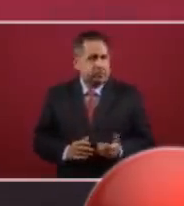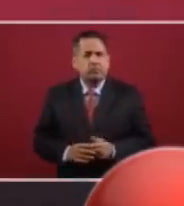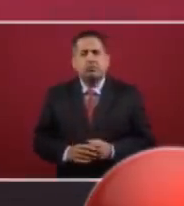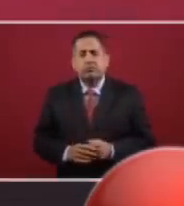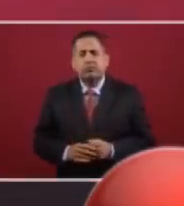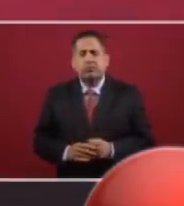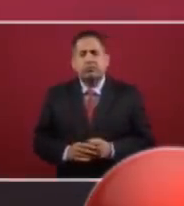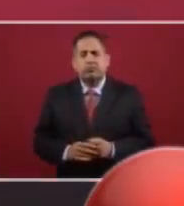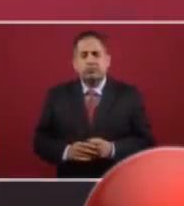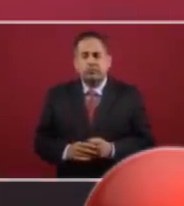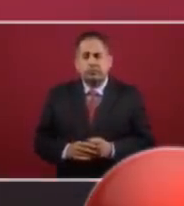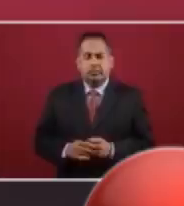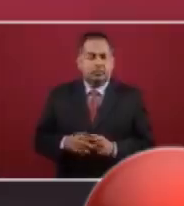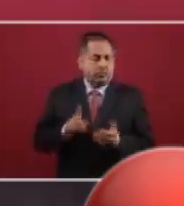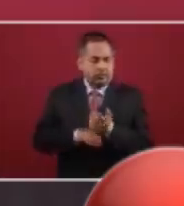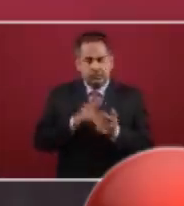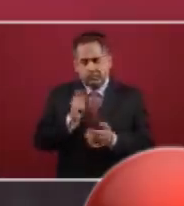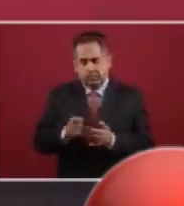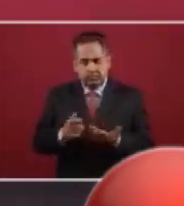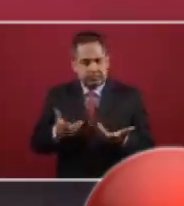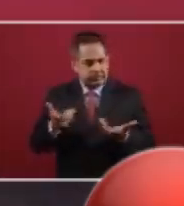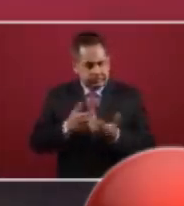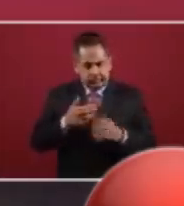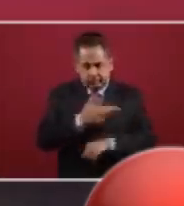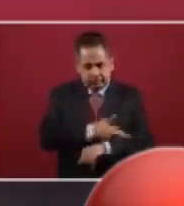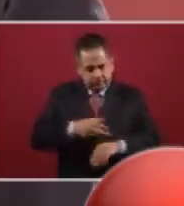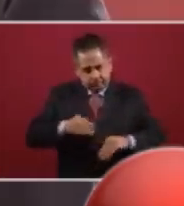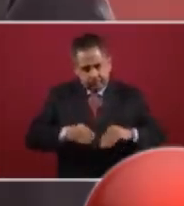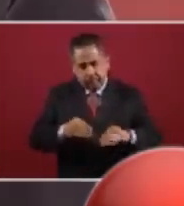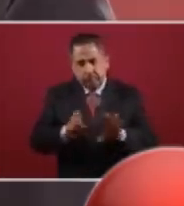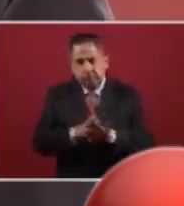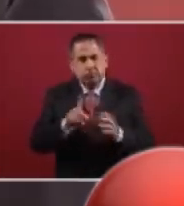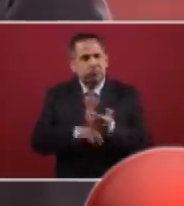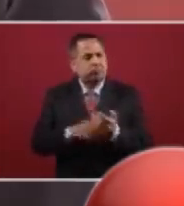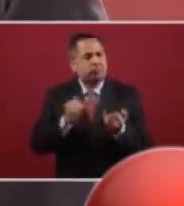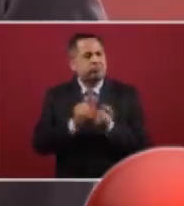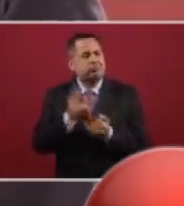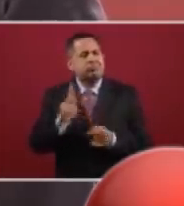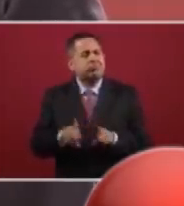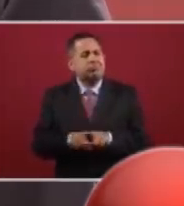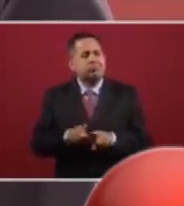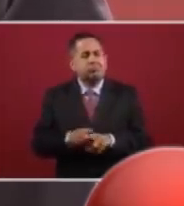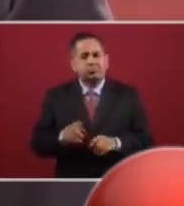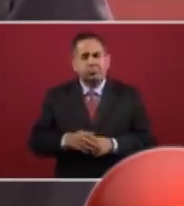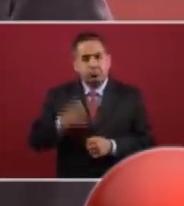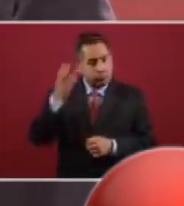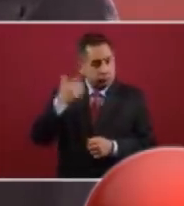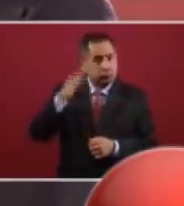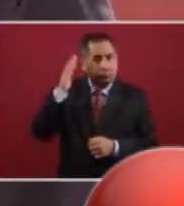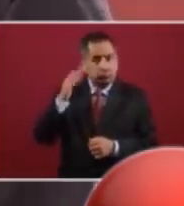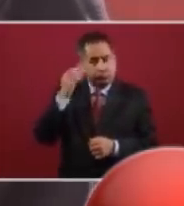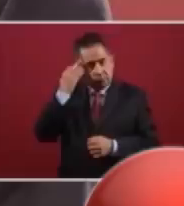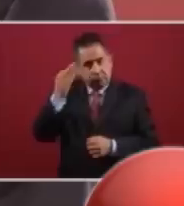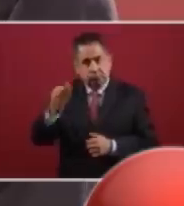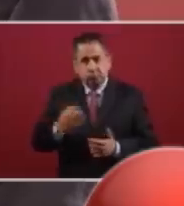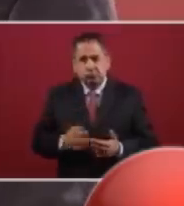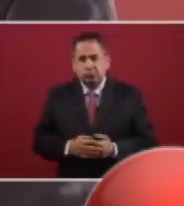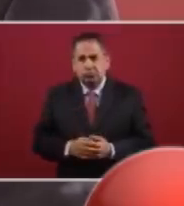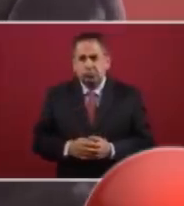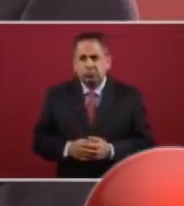que se actúe como lo hicieron en su momento